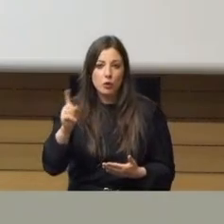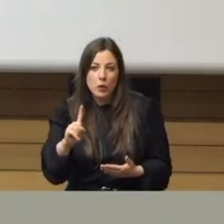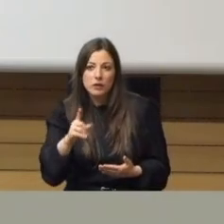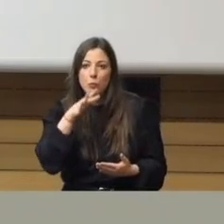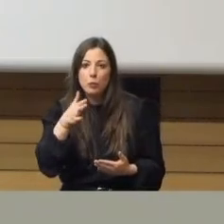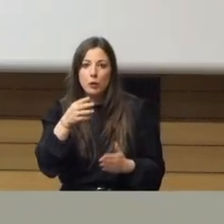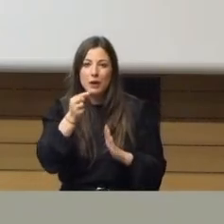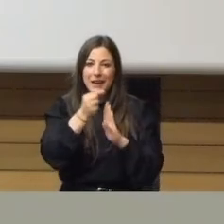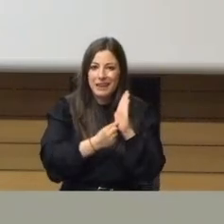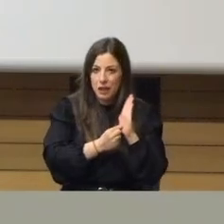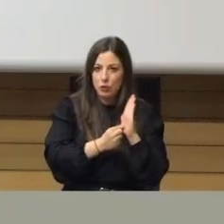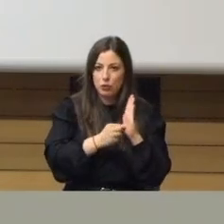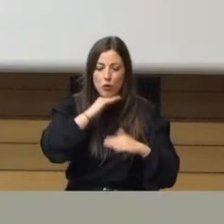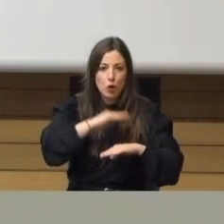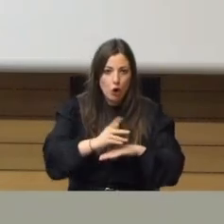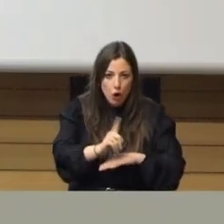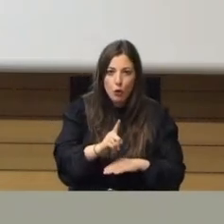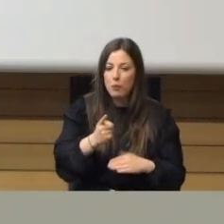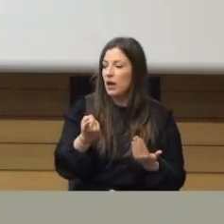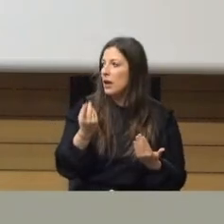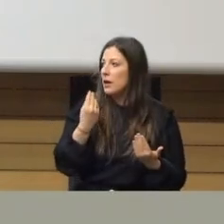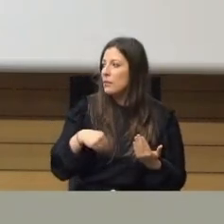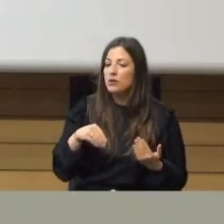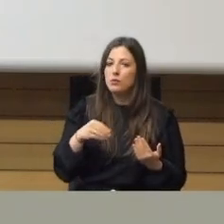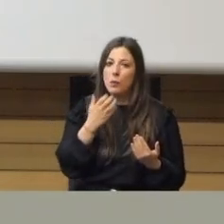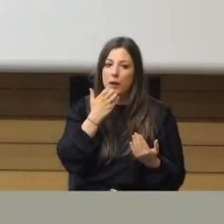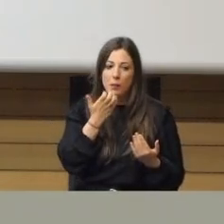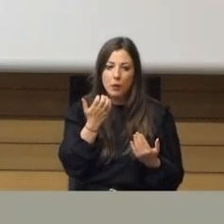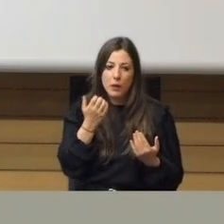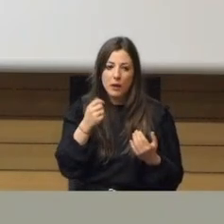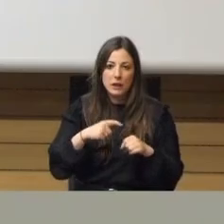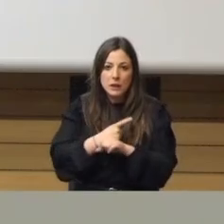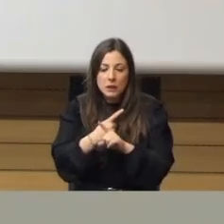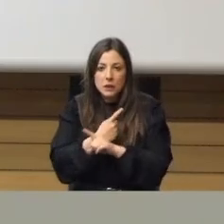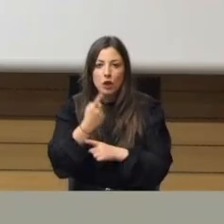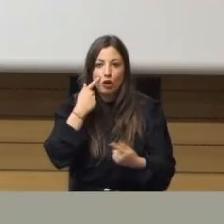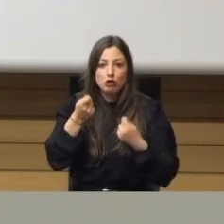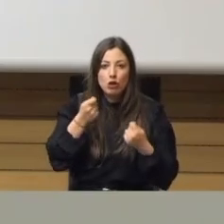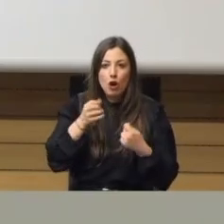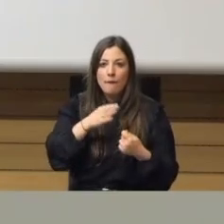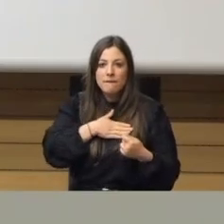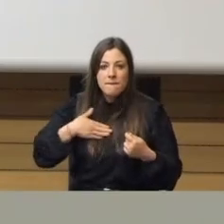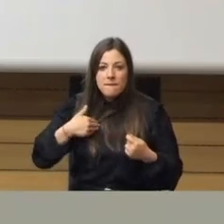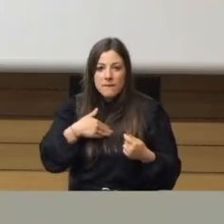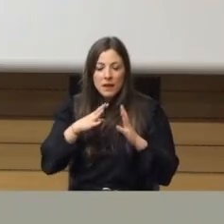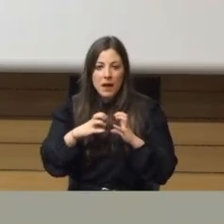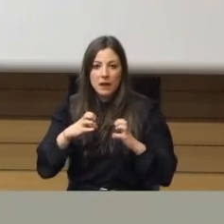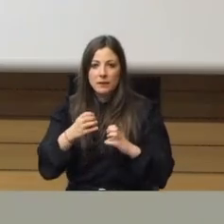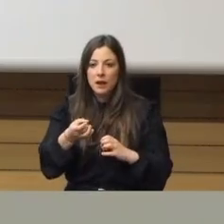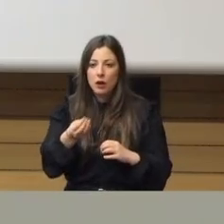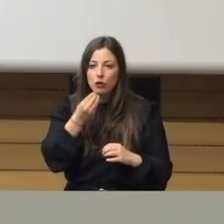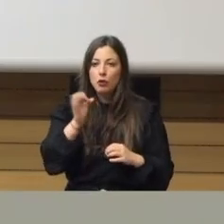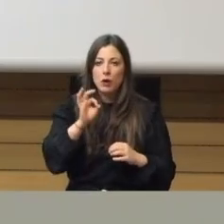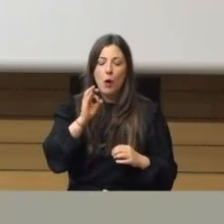del DSM-5, que son abstinencia, pérdida de control, deseo intenso de consumir, aceptación de áreas